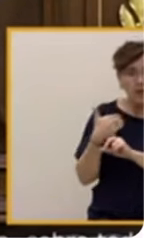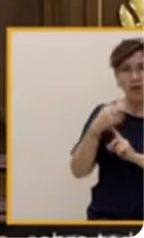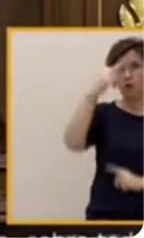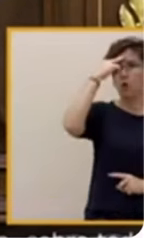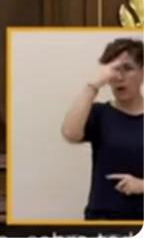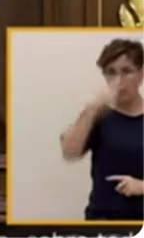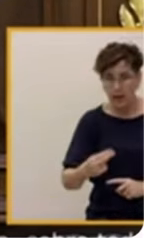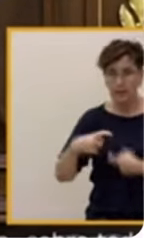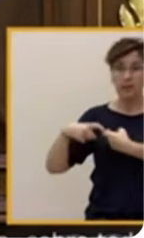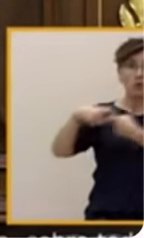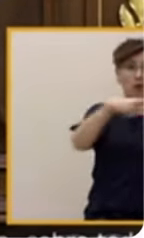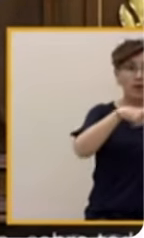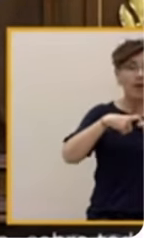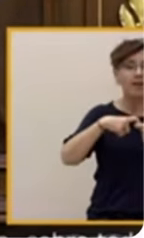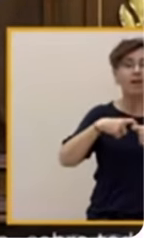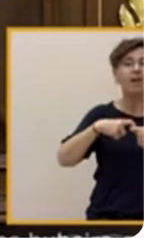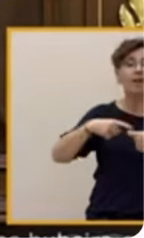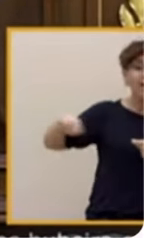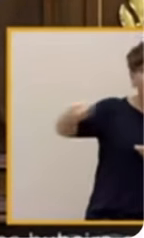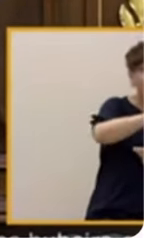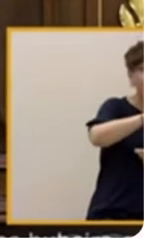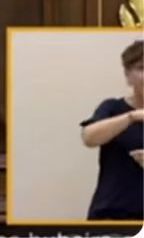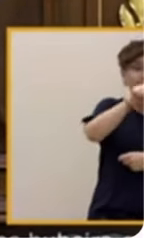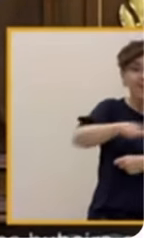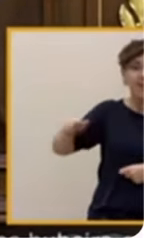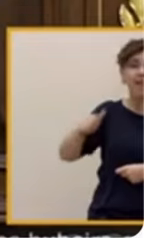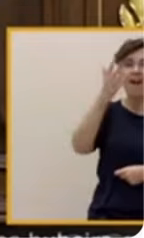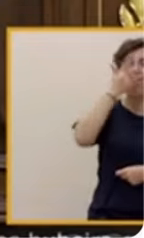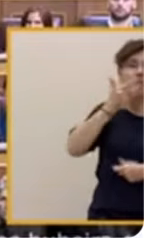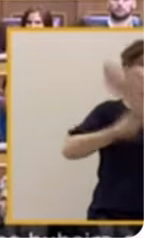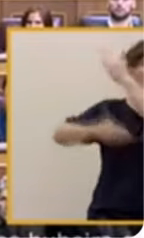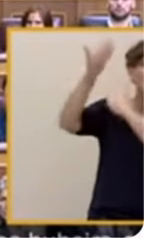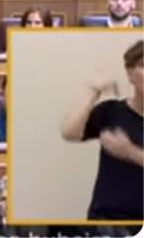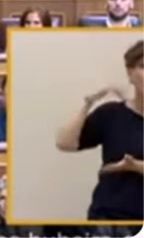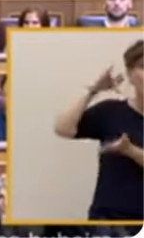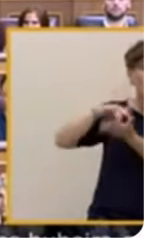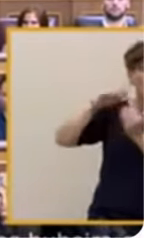lado de los Pirineos o también al otro lado del Atlántico.